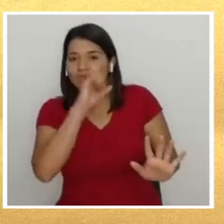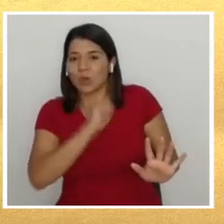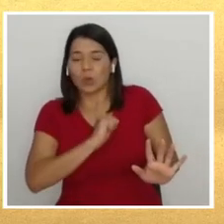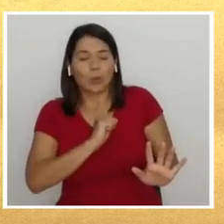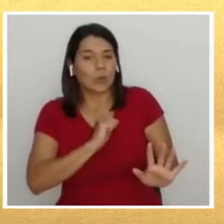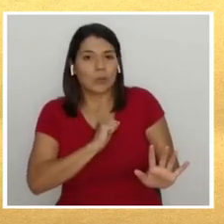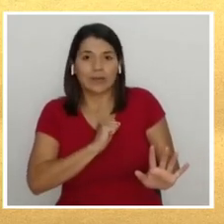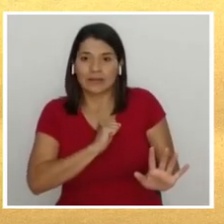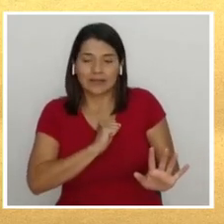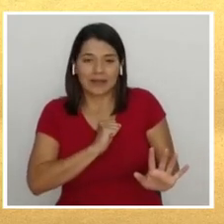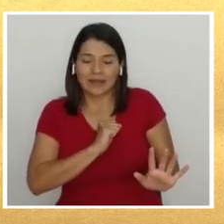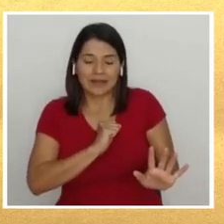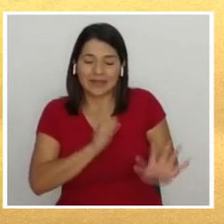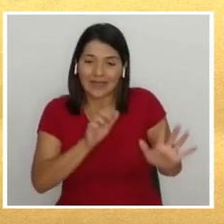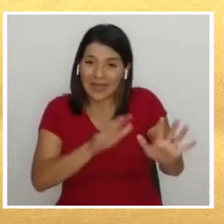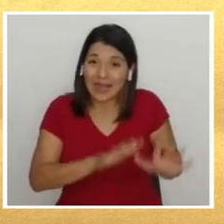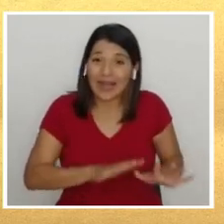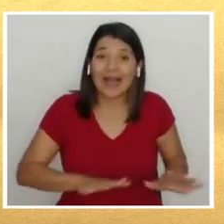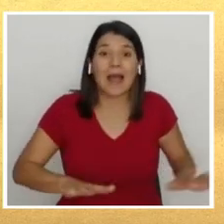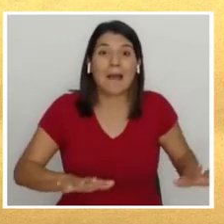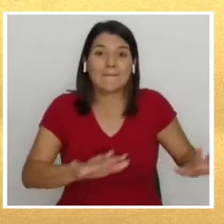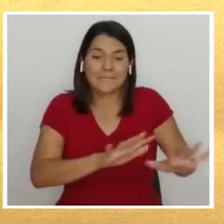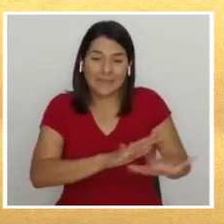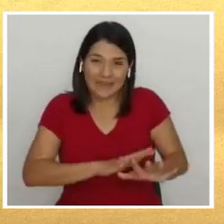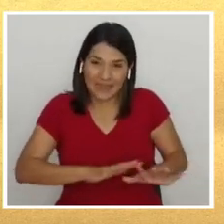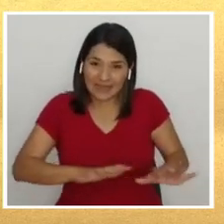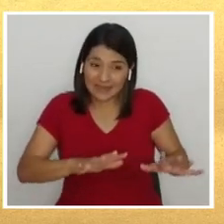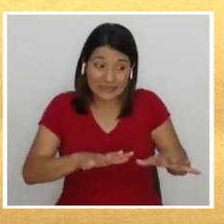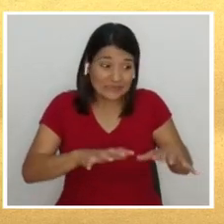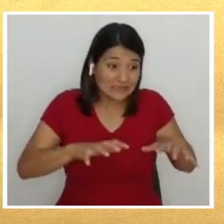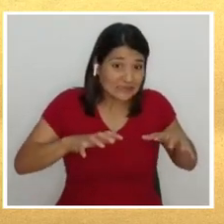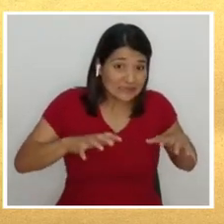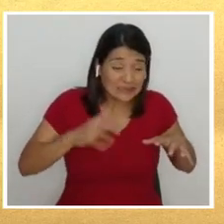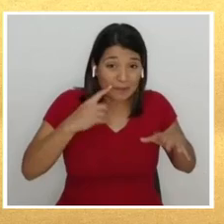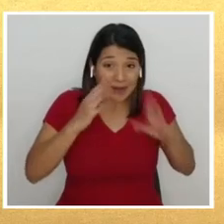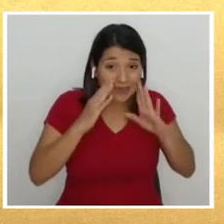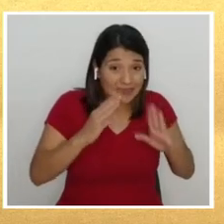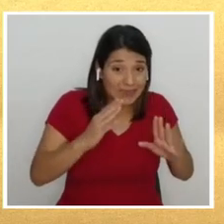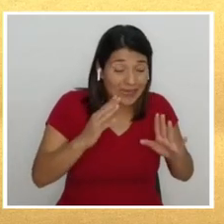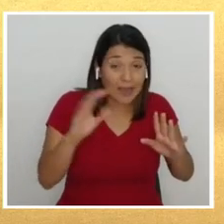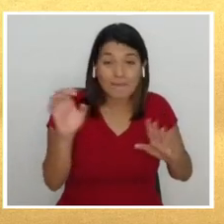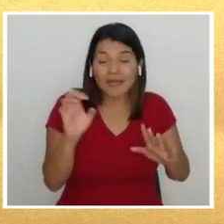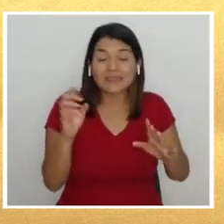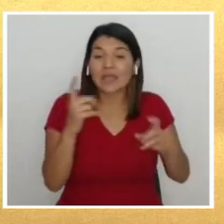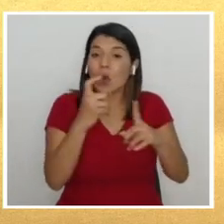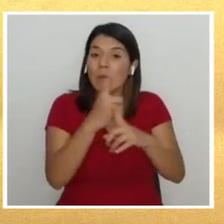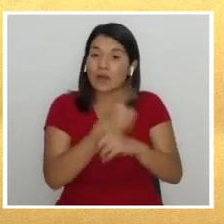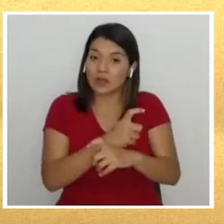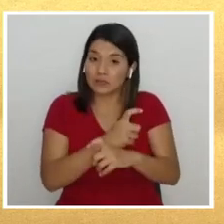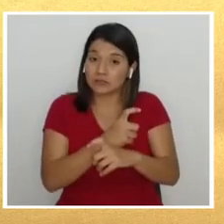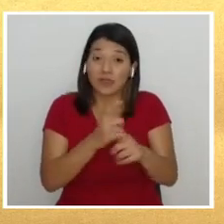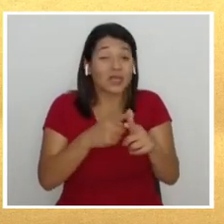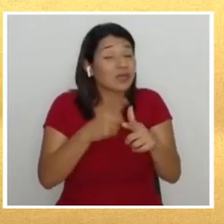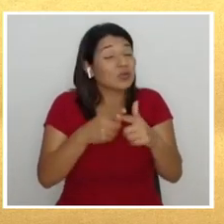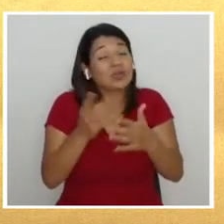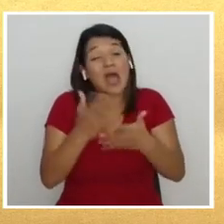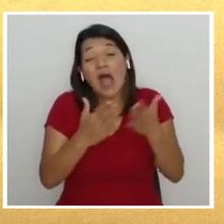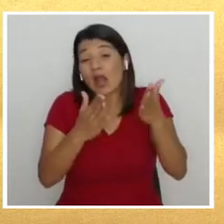el ambiente de la atención de emergencias es complicado. Y he visto algunos que dicen, no, esto no es para